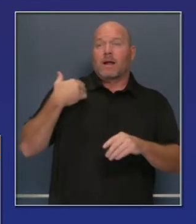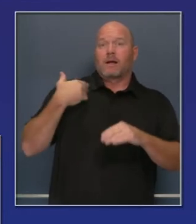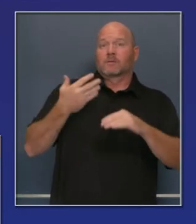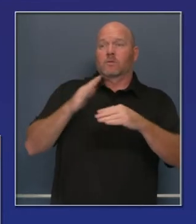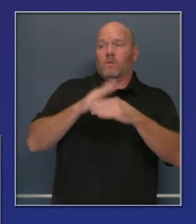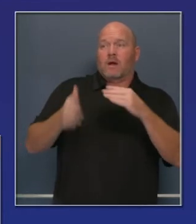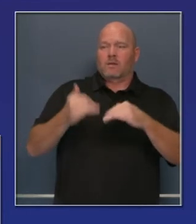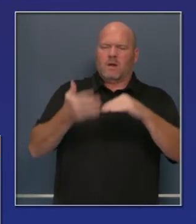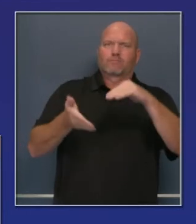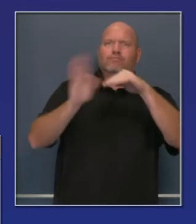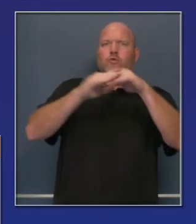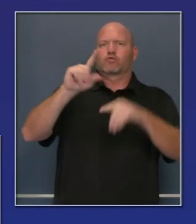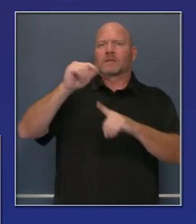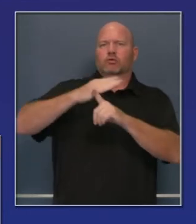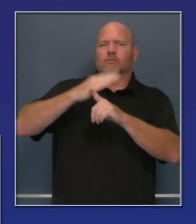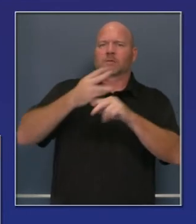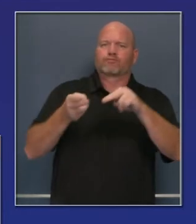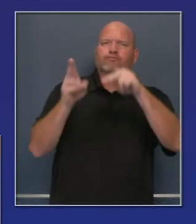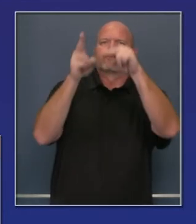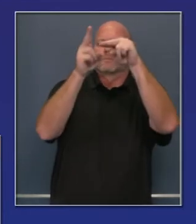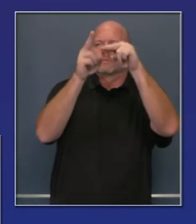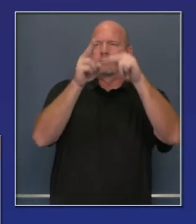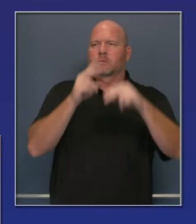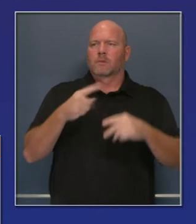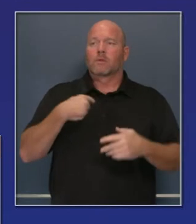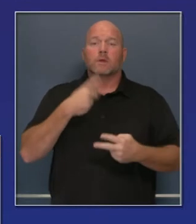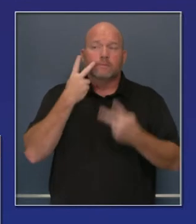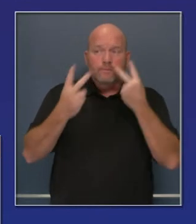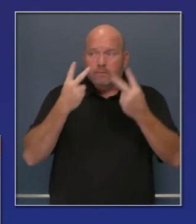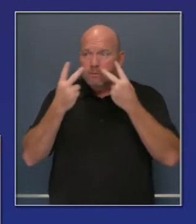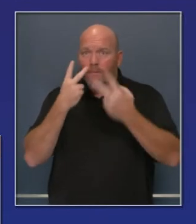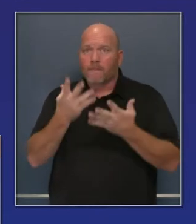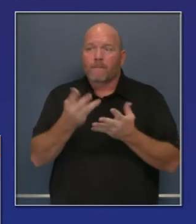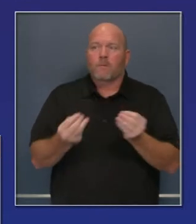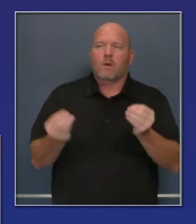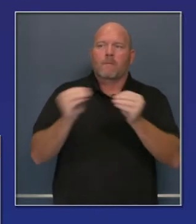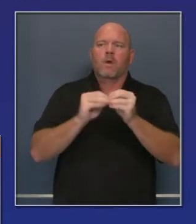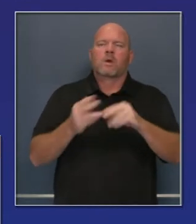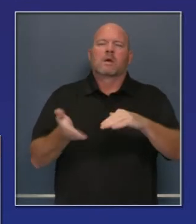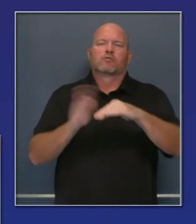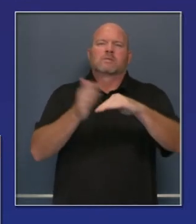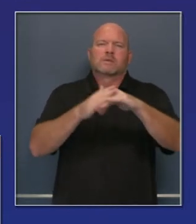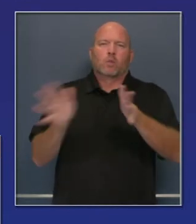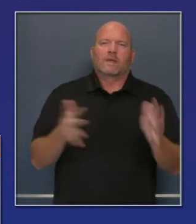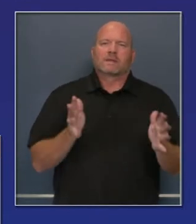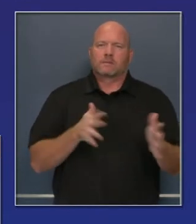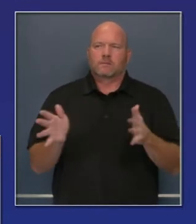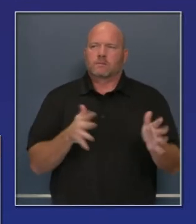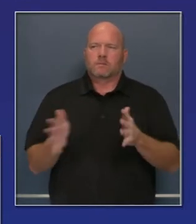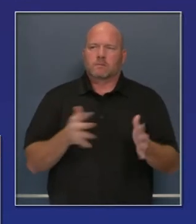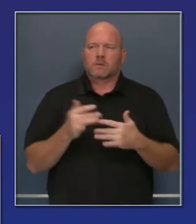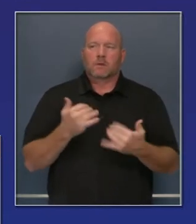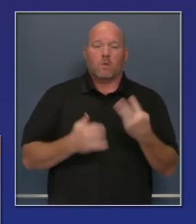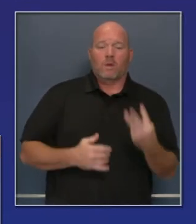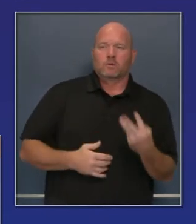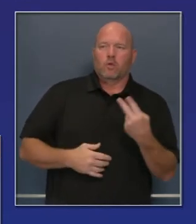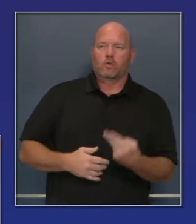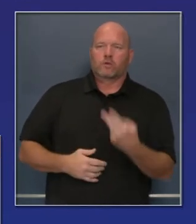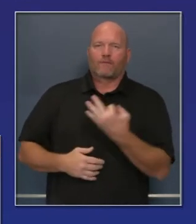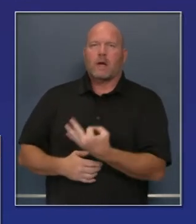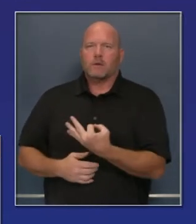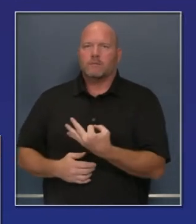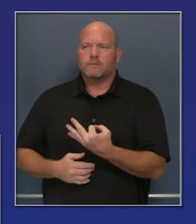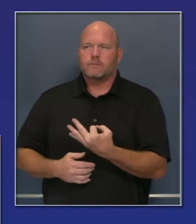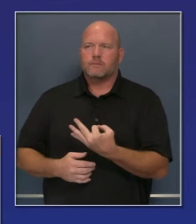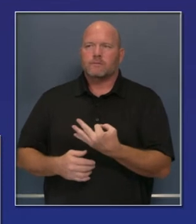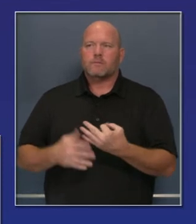pasado. Entrando a esta semana, y también veremos un aumento en vientos más tarde en la semana, miércoles, jueves y viernes,